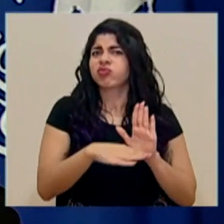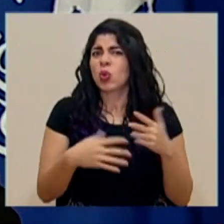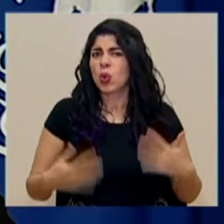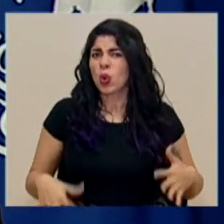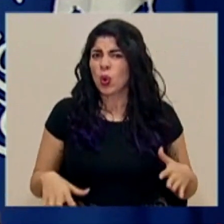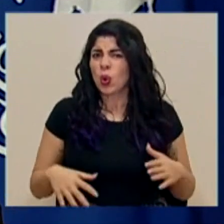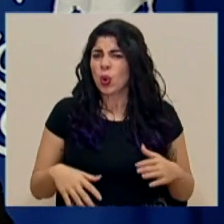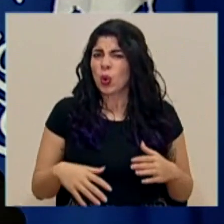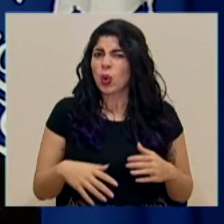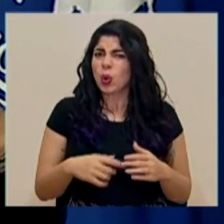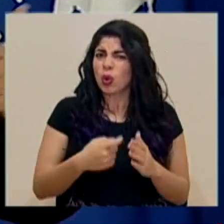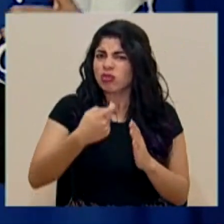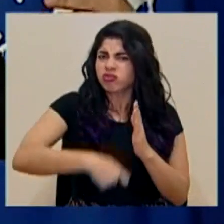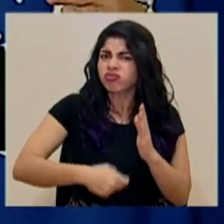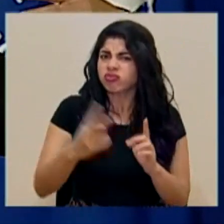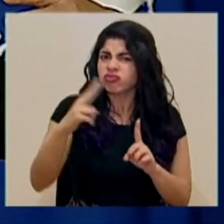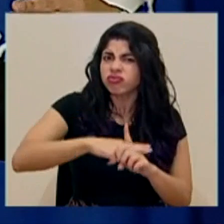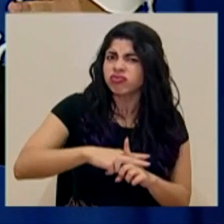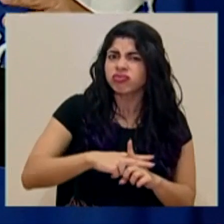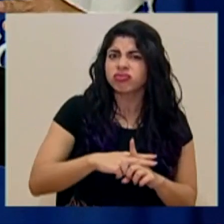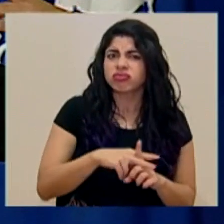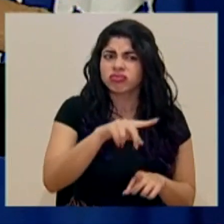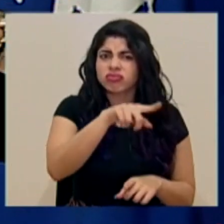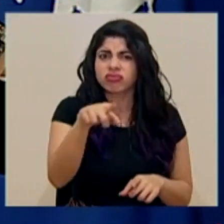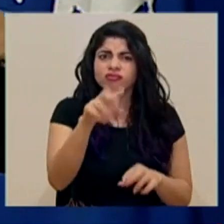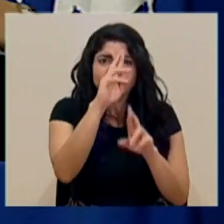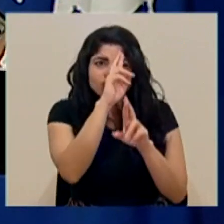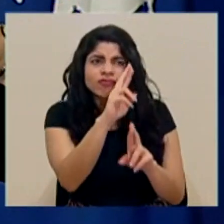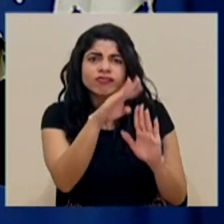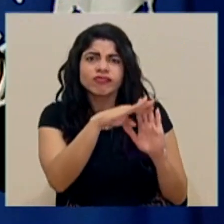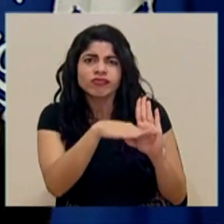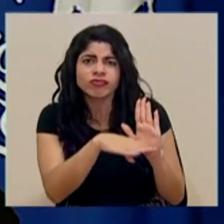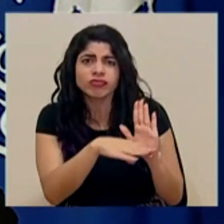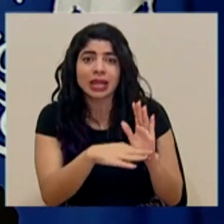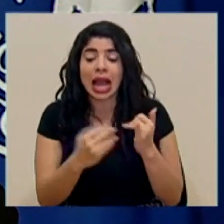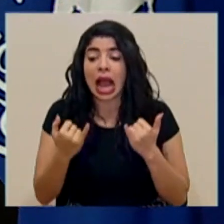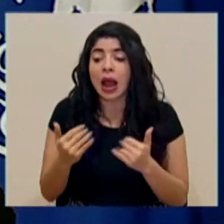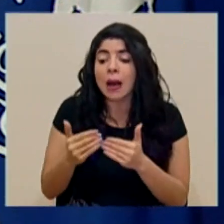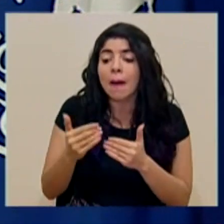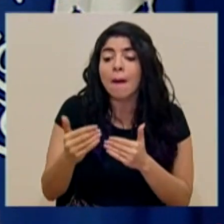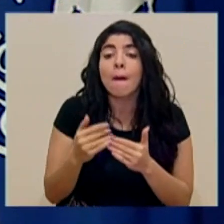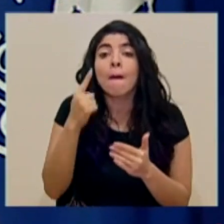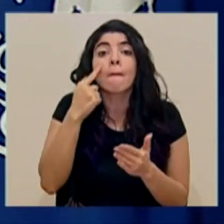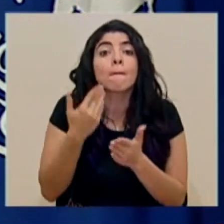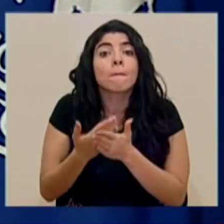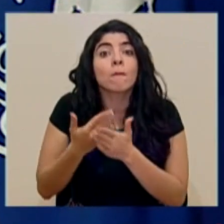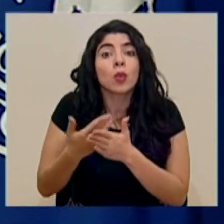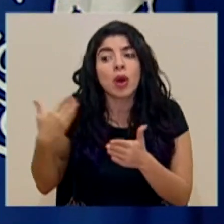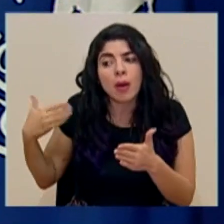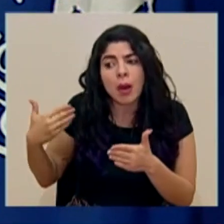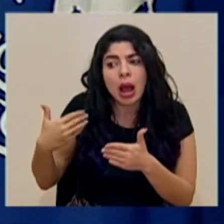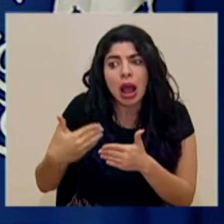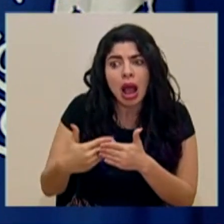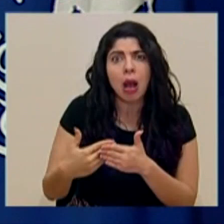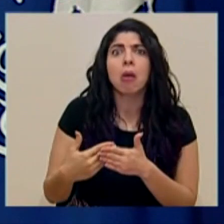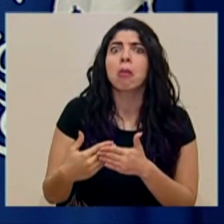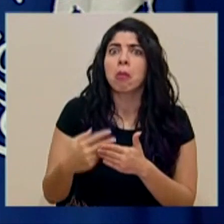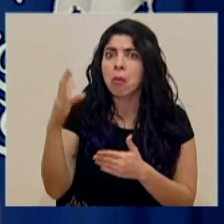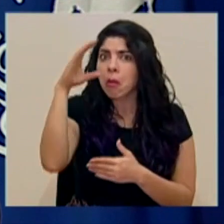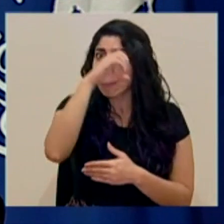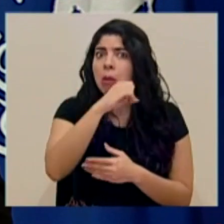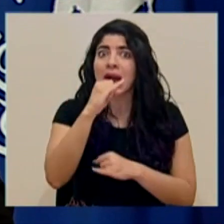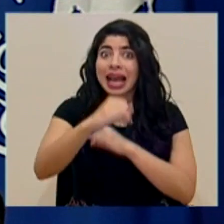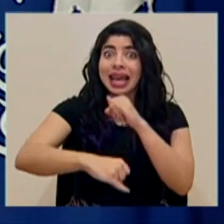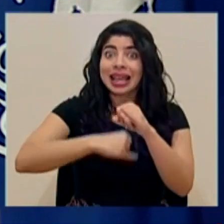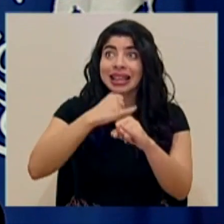estricta y que en el escenario piloto pudimos ver que no es por la vía